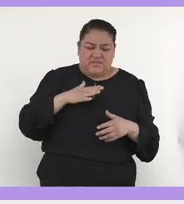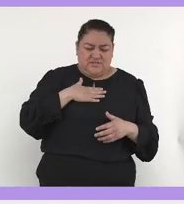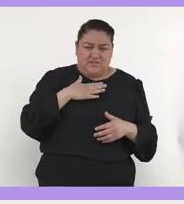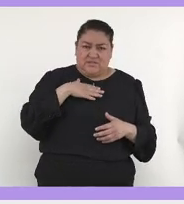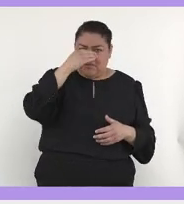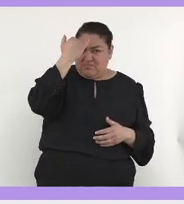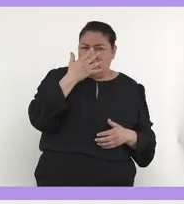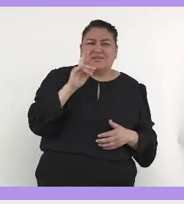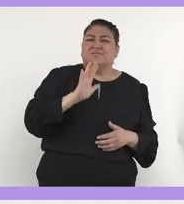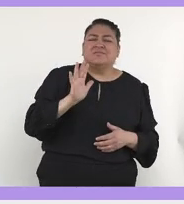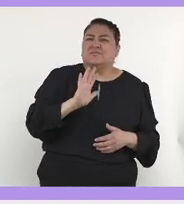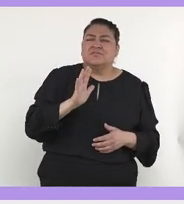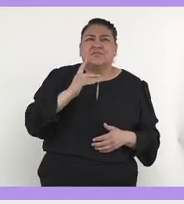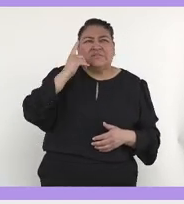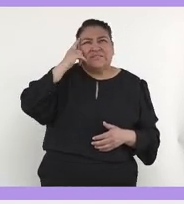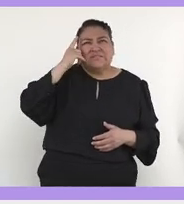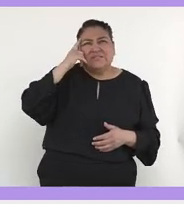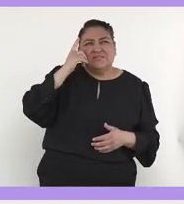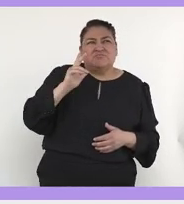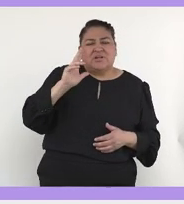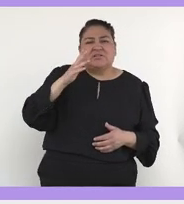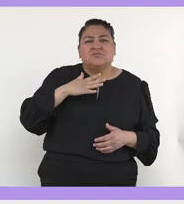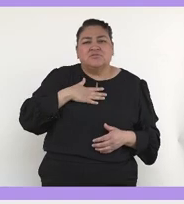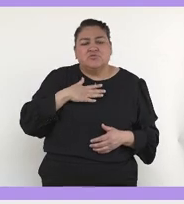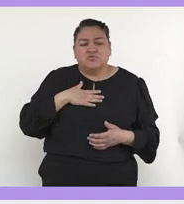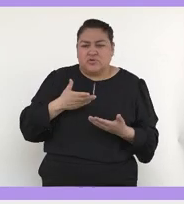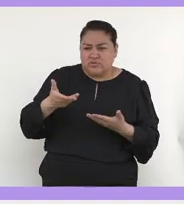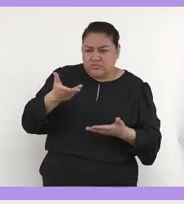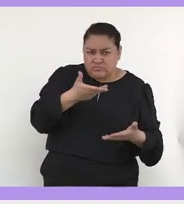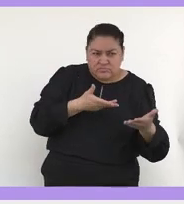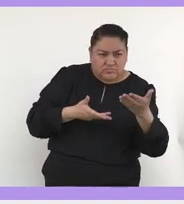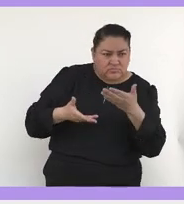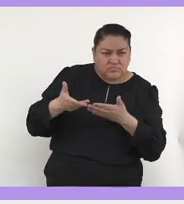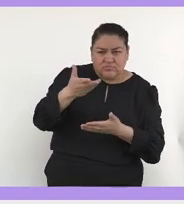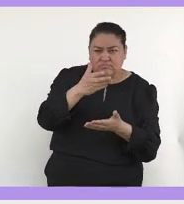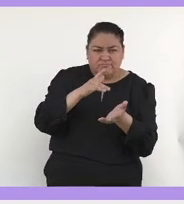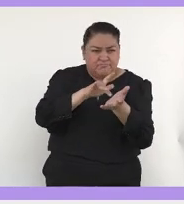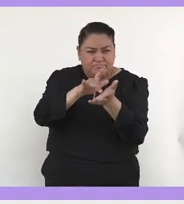y más con con discurso de congruencia